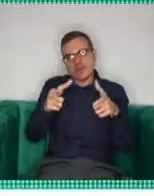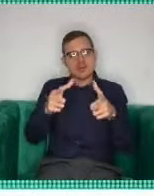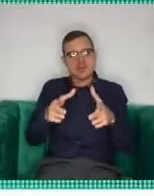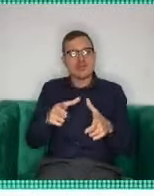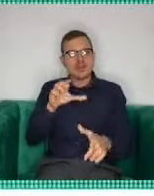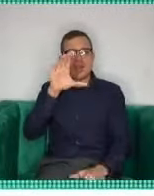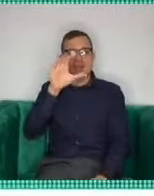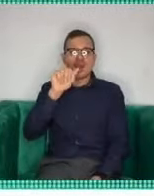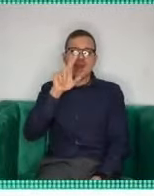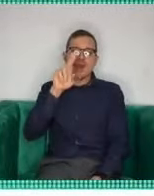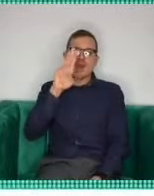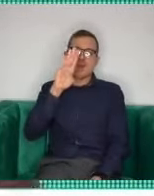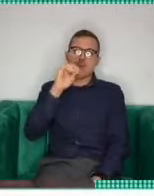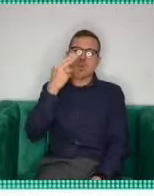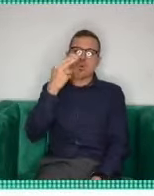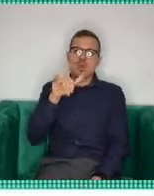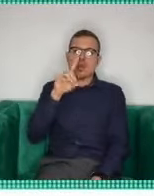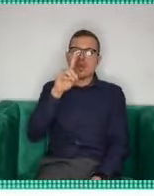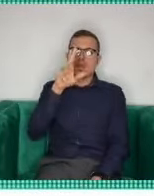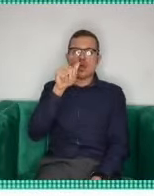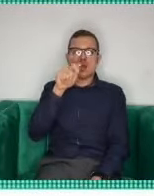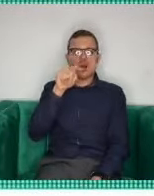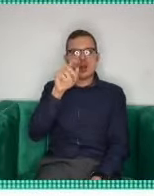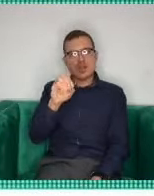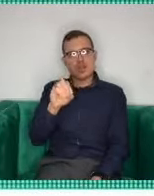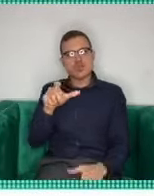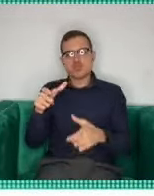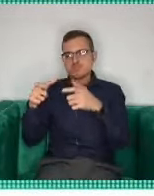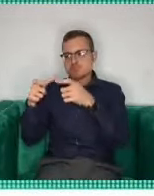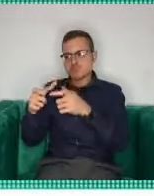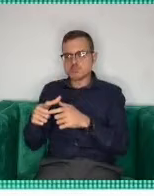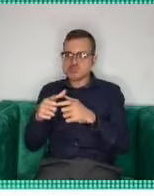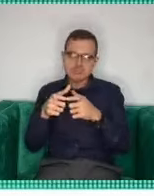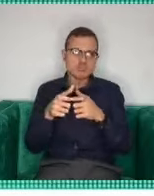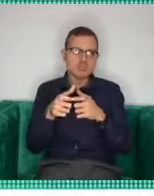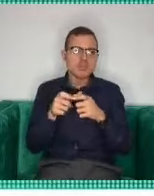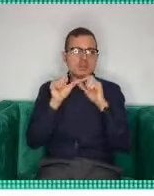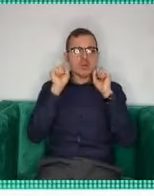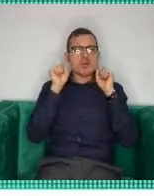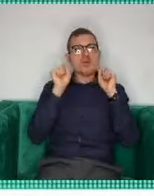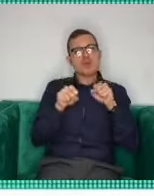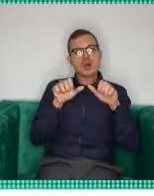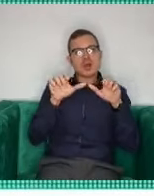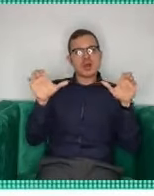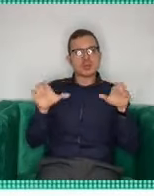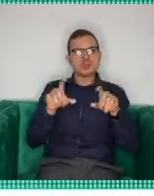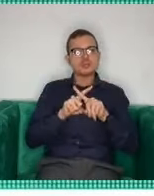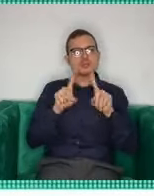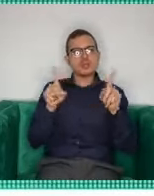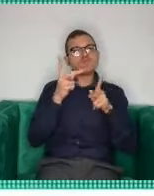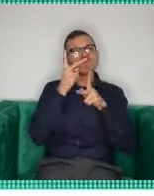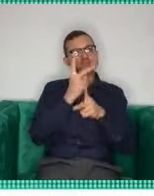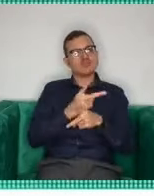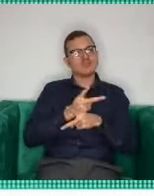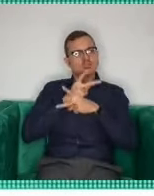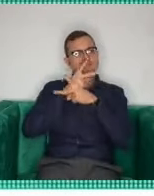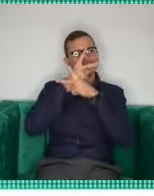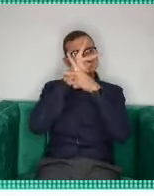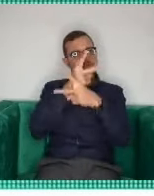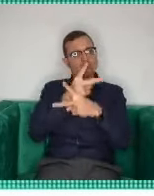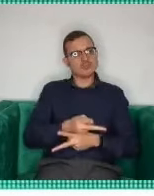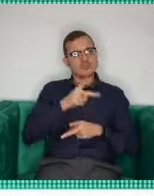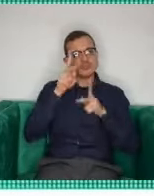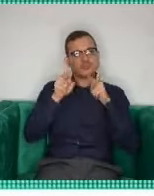quizás un melocotón por el lado, pues tiene su fruta. Así que se podría hacer, pero mucho ojo, porque las personas con